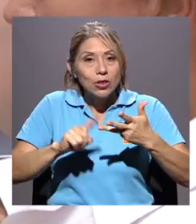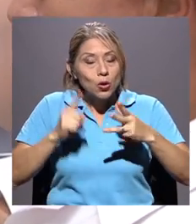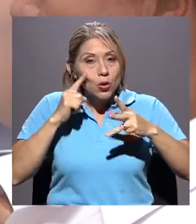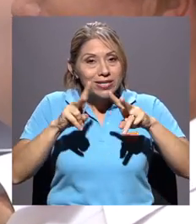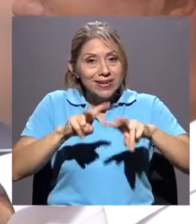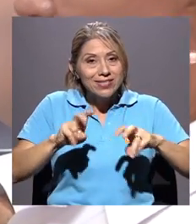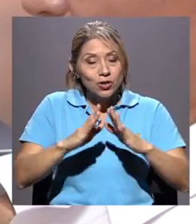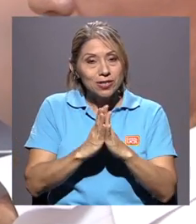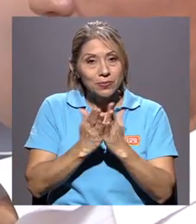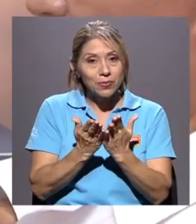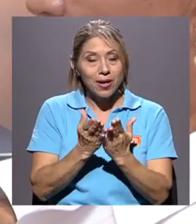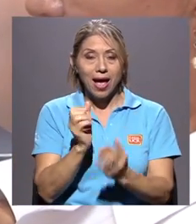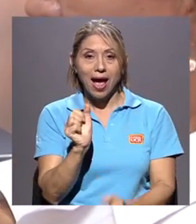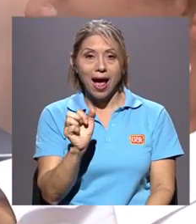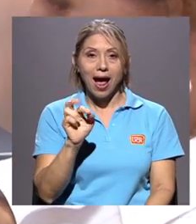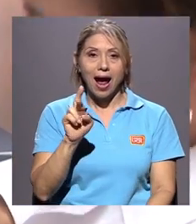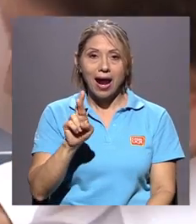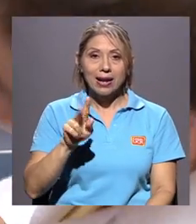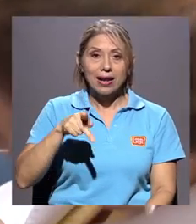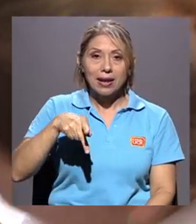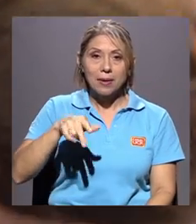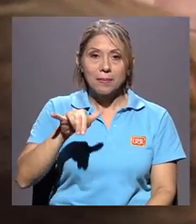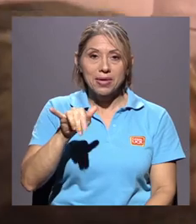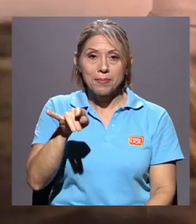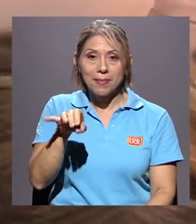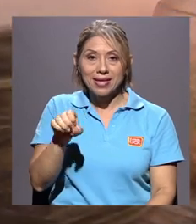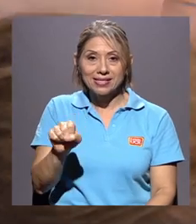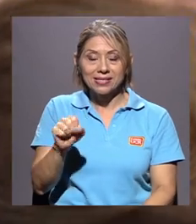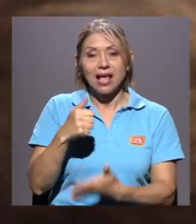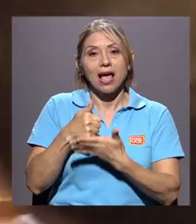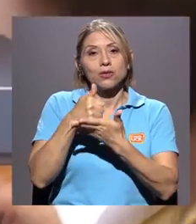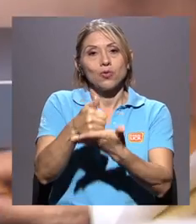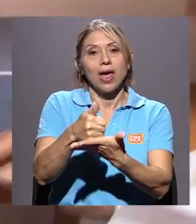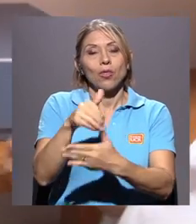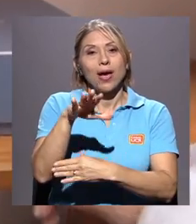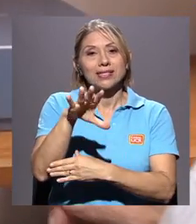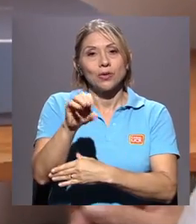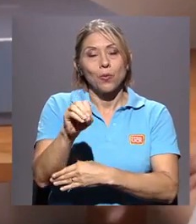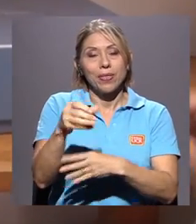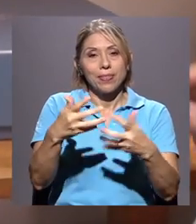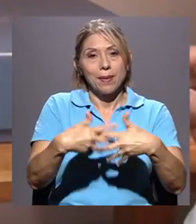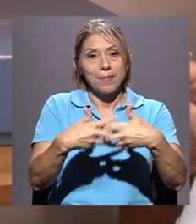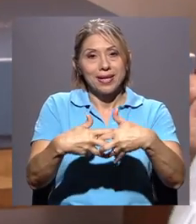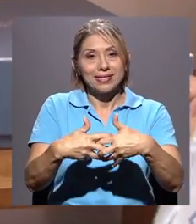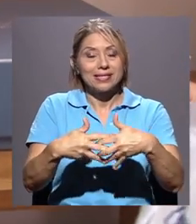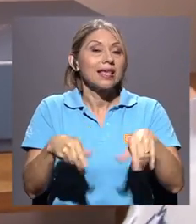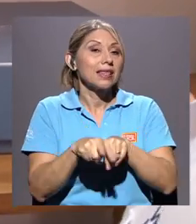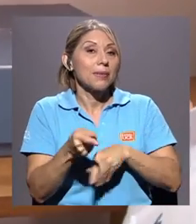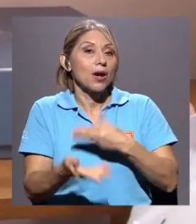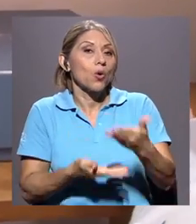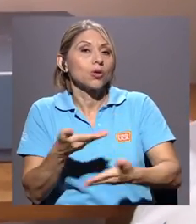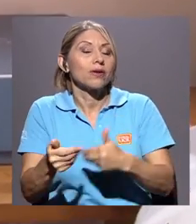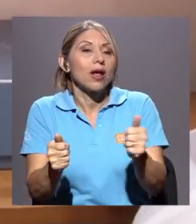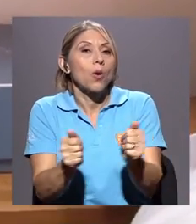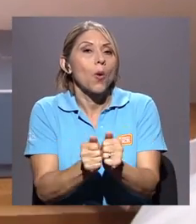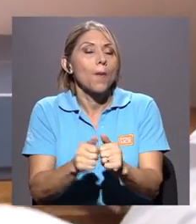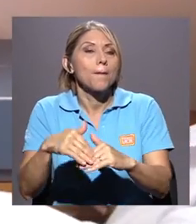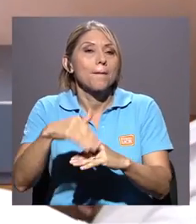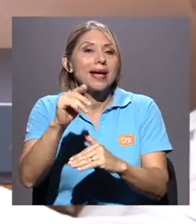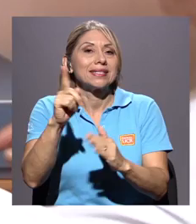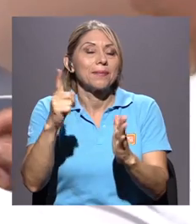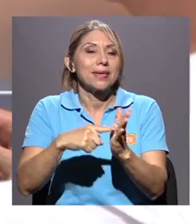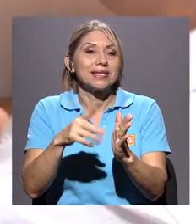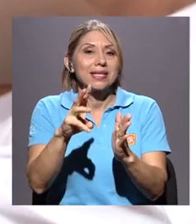bibliográficas. ARPIMES ha ayudado a 50 empresas y ha contribuido con la formulación de más de 1.600